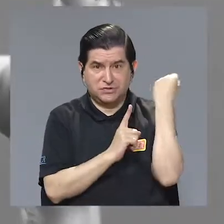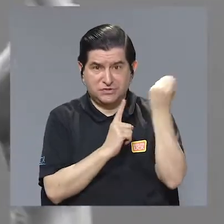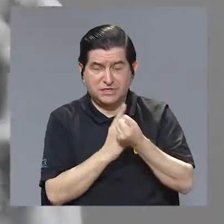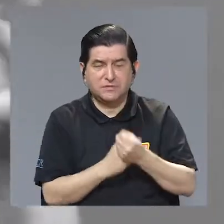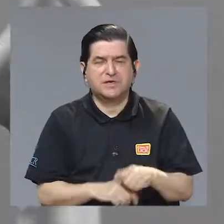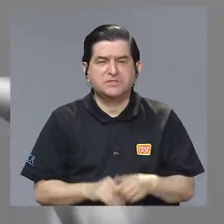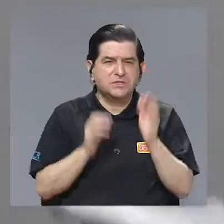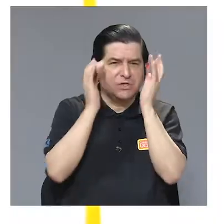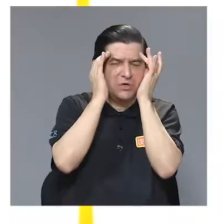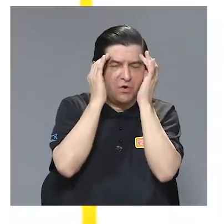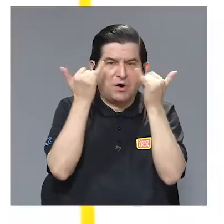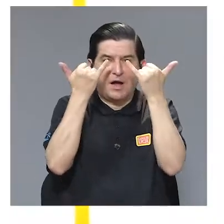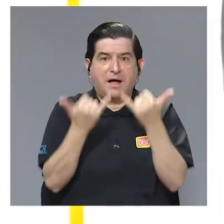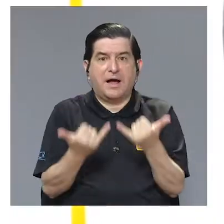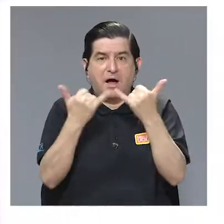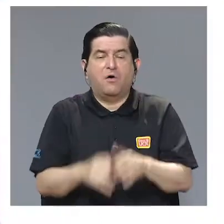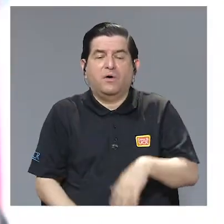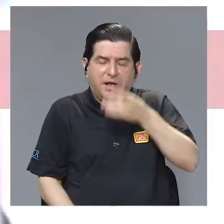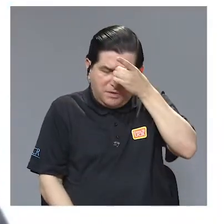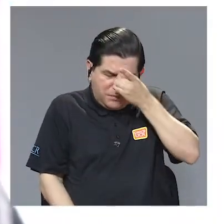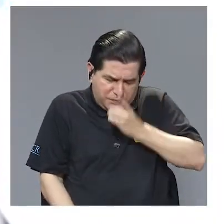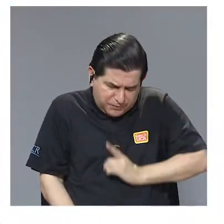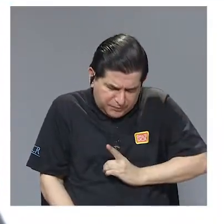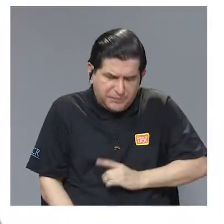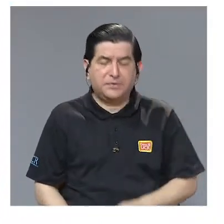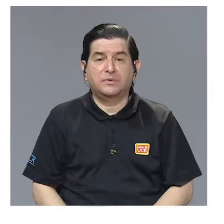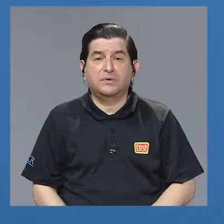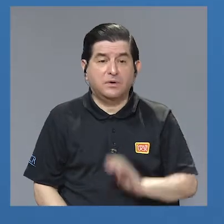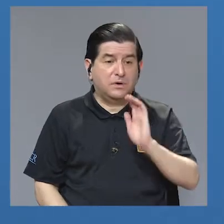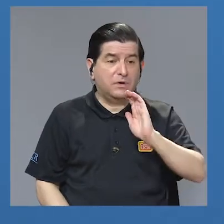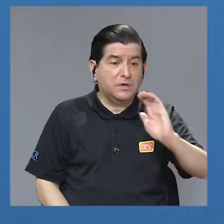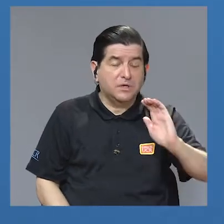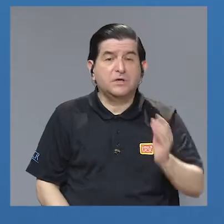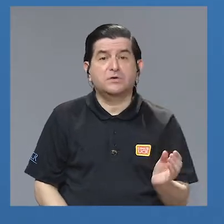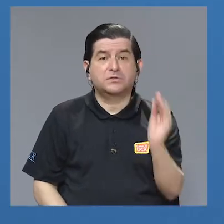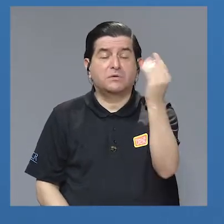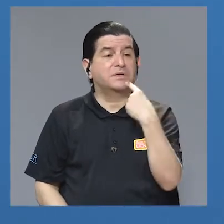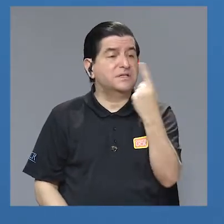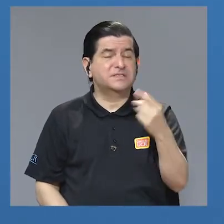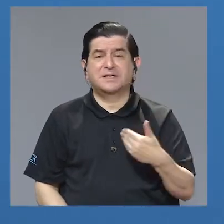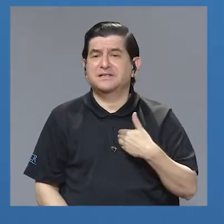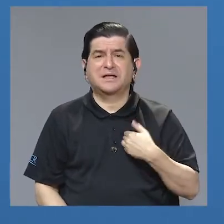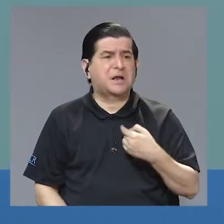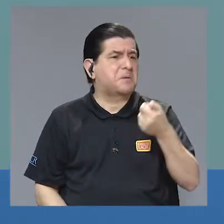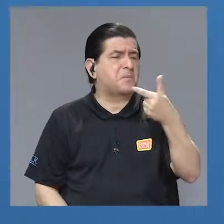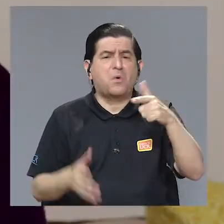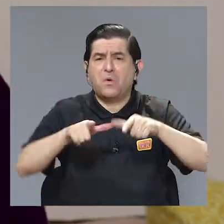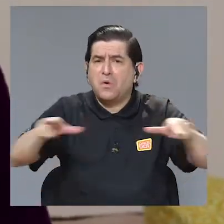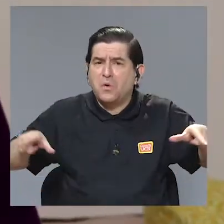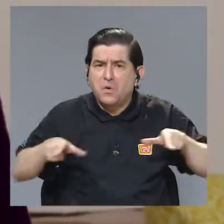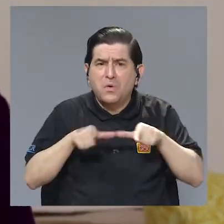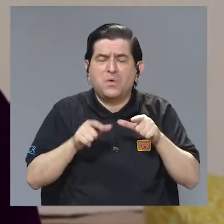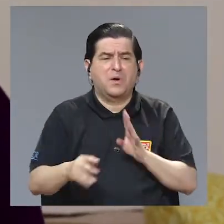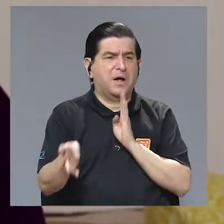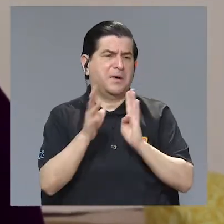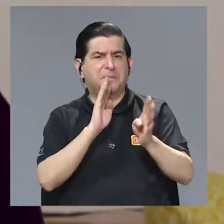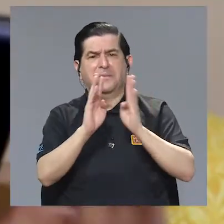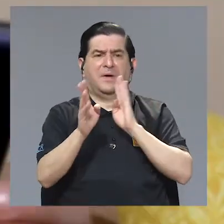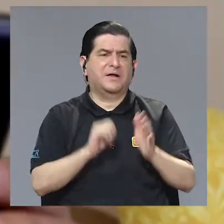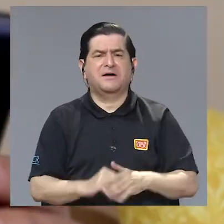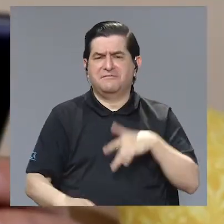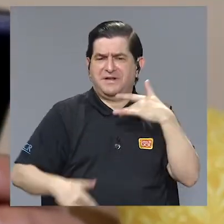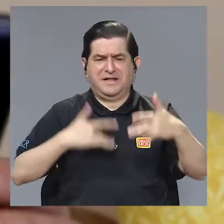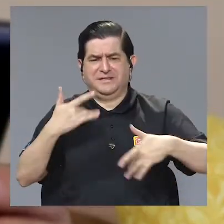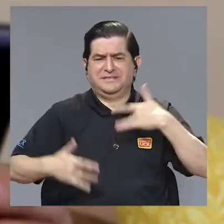una situación de ansiedad a una situación de depresión. Los chicos también mencionaban que ellos tenían pocos espacios para demostrar o hablar